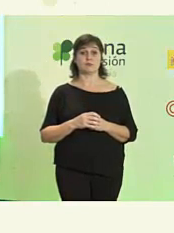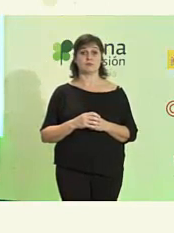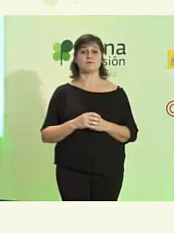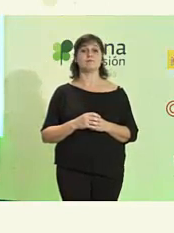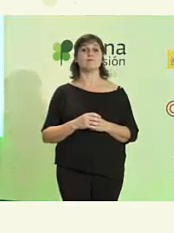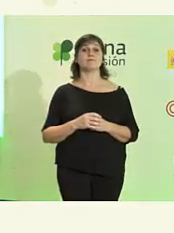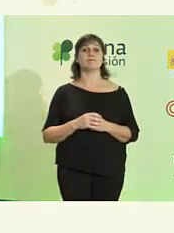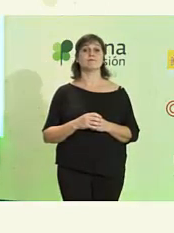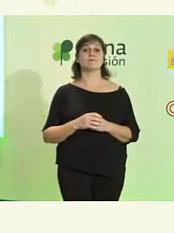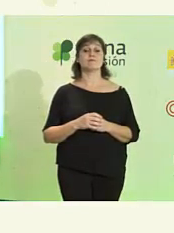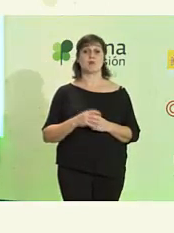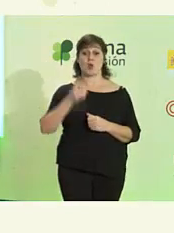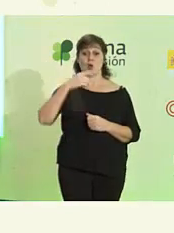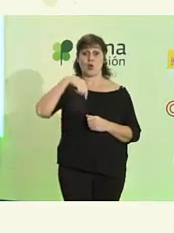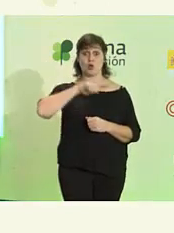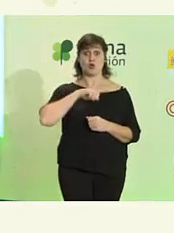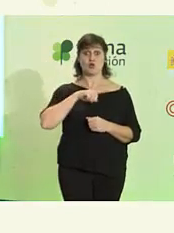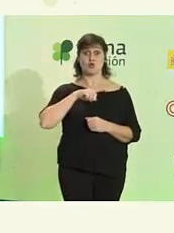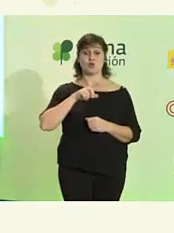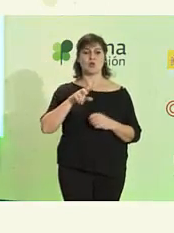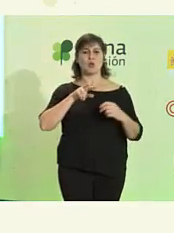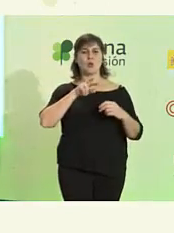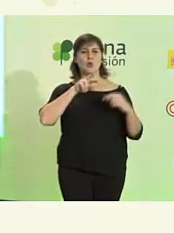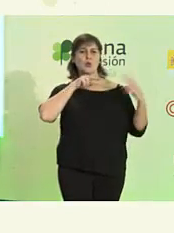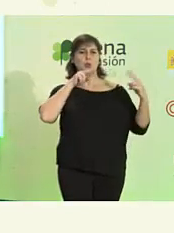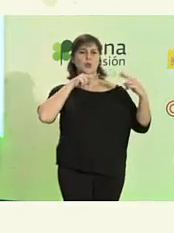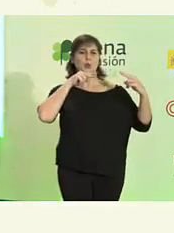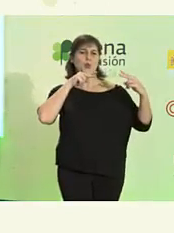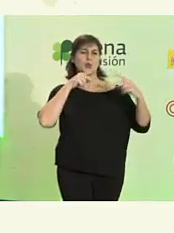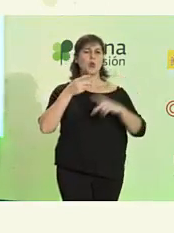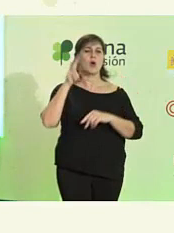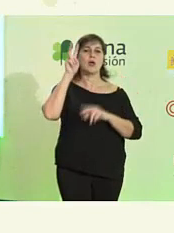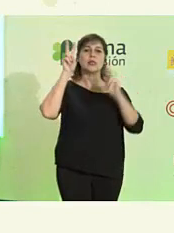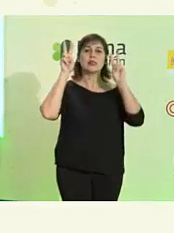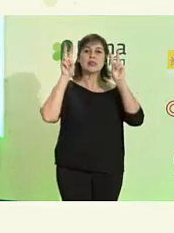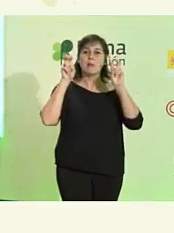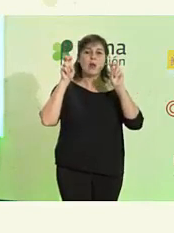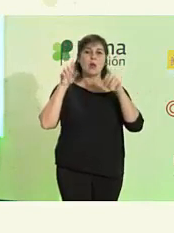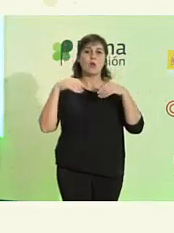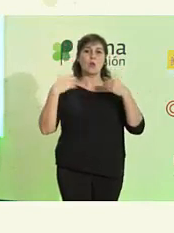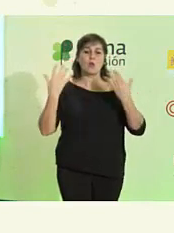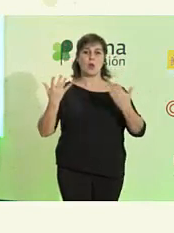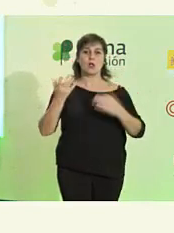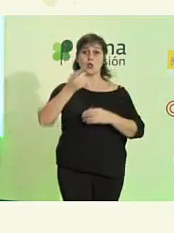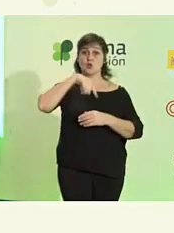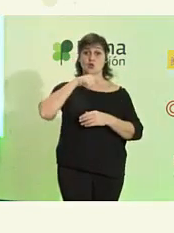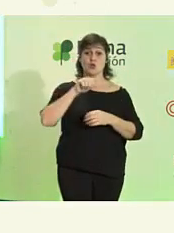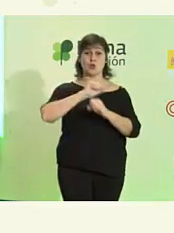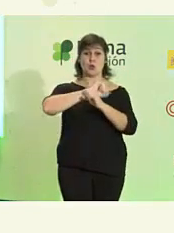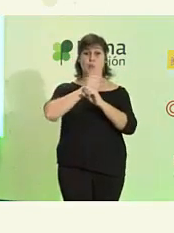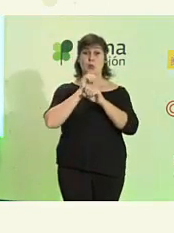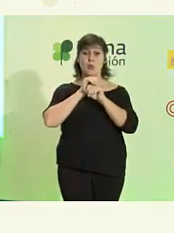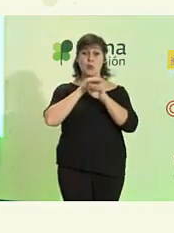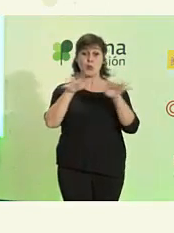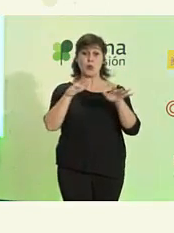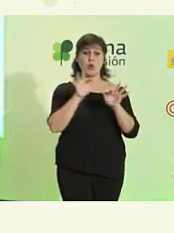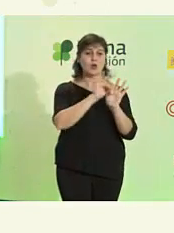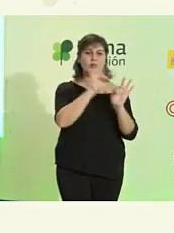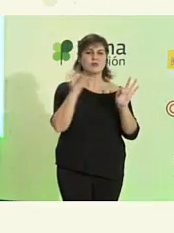Y hemos hablado sobre lo que hemos estado haciendo durante el periodo de la pandemia.